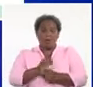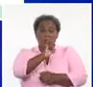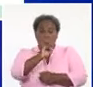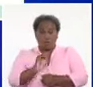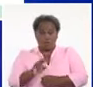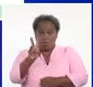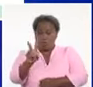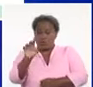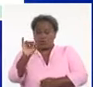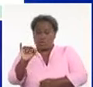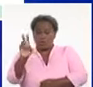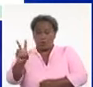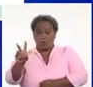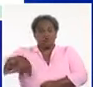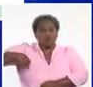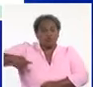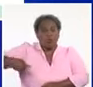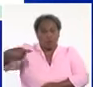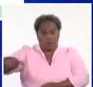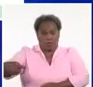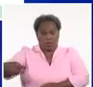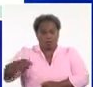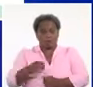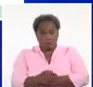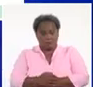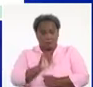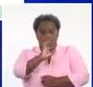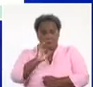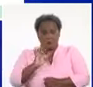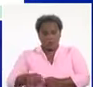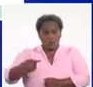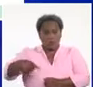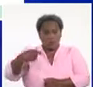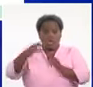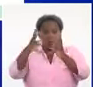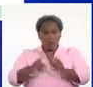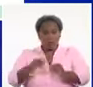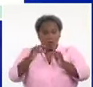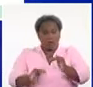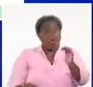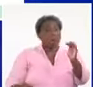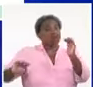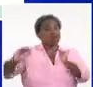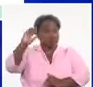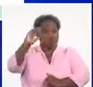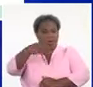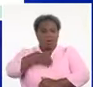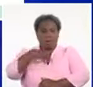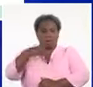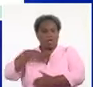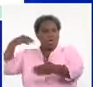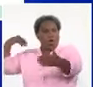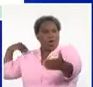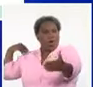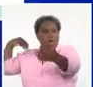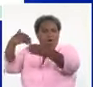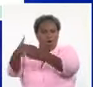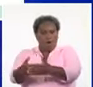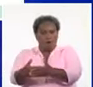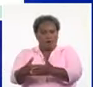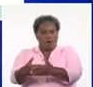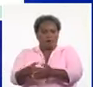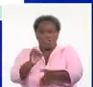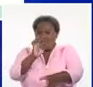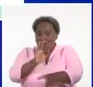promedio diariamente. Es el promedio y la cifra más alta que hemos tenido en toda la historia de la